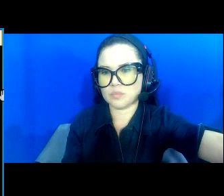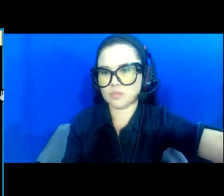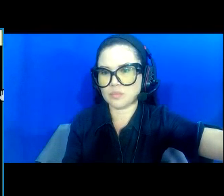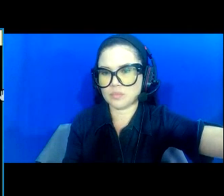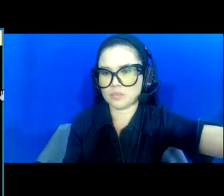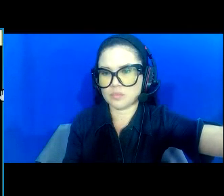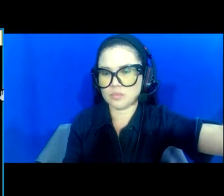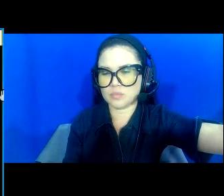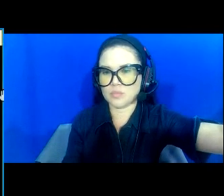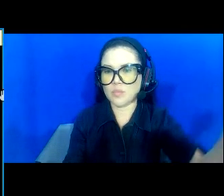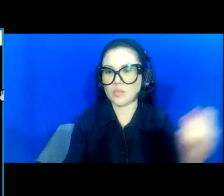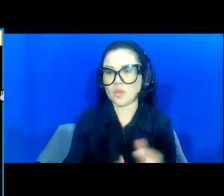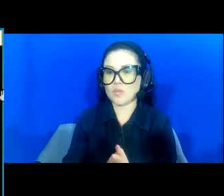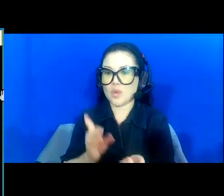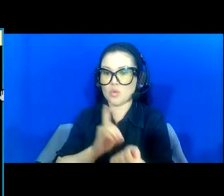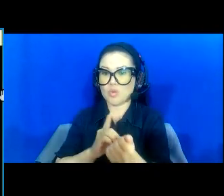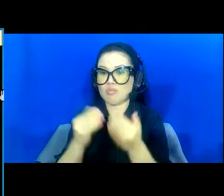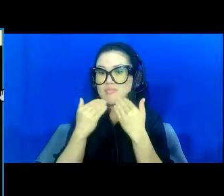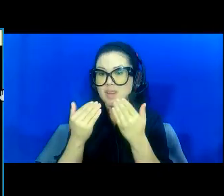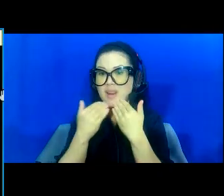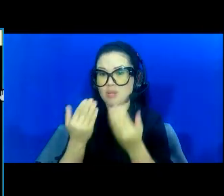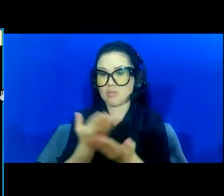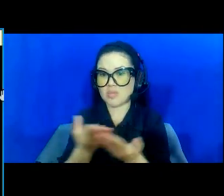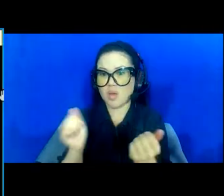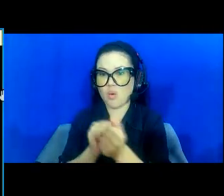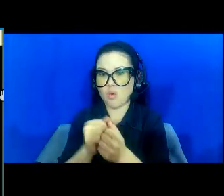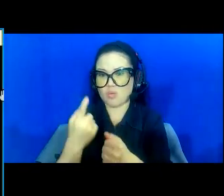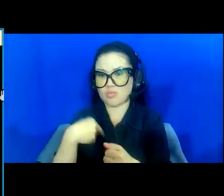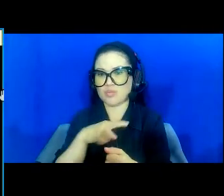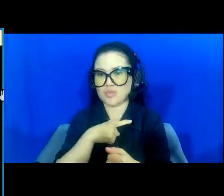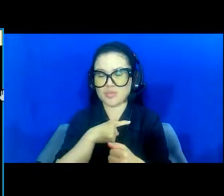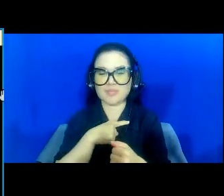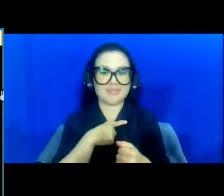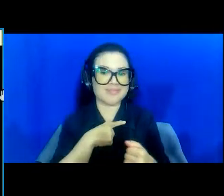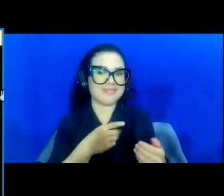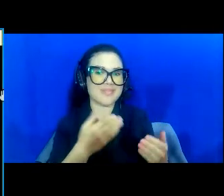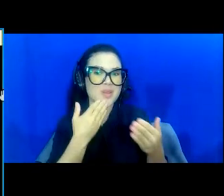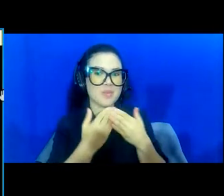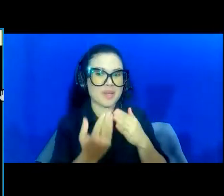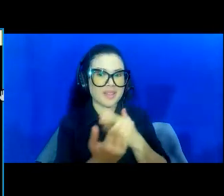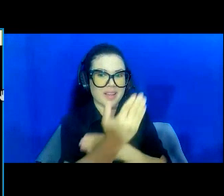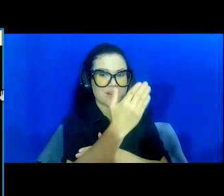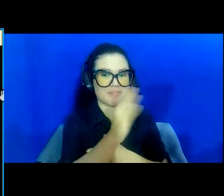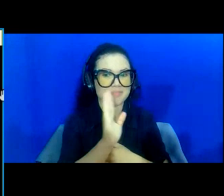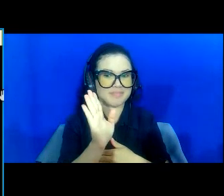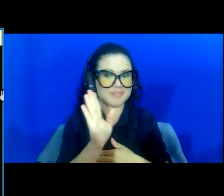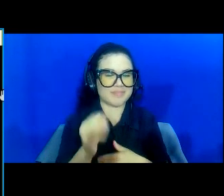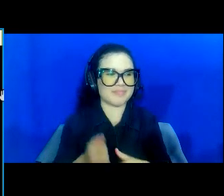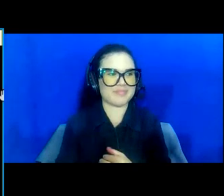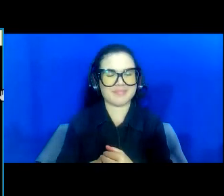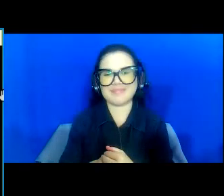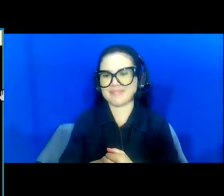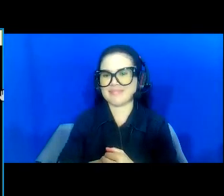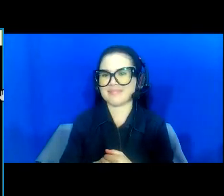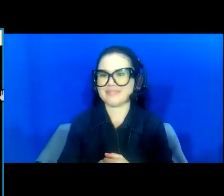Así que, doctor, muchas gracias por acompañarnos, ¿verdad? Y estamos ahí siempre. Pues que tengan buen día. Gracias. Me alegro de